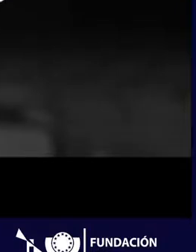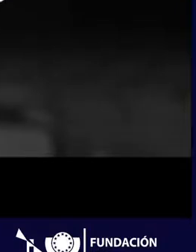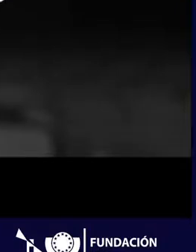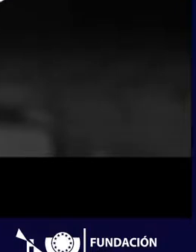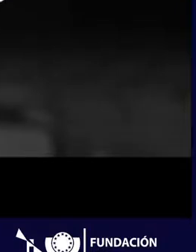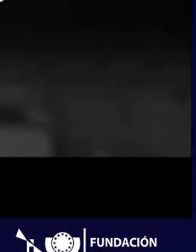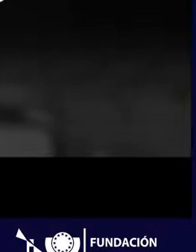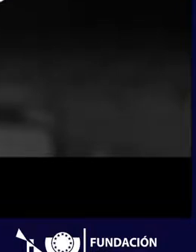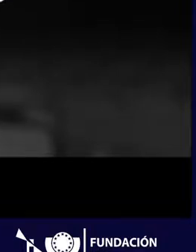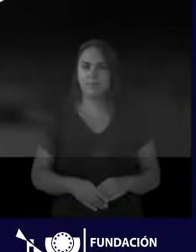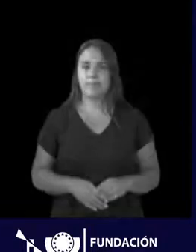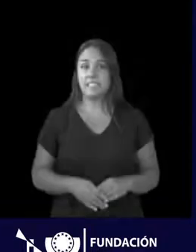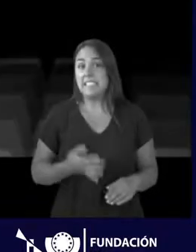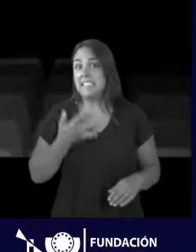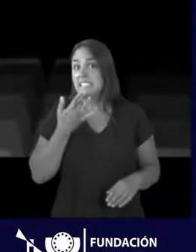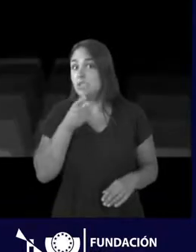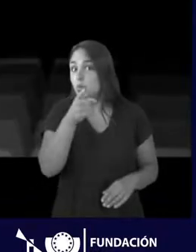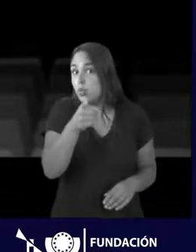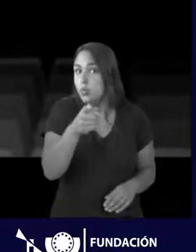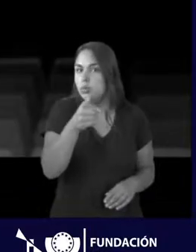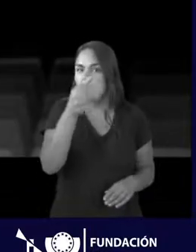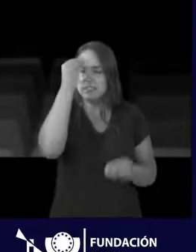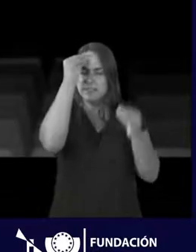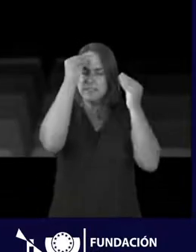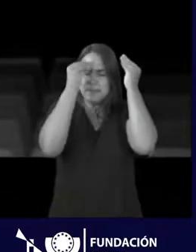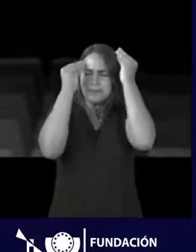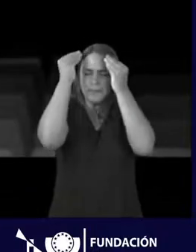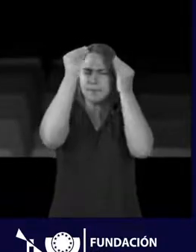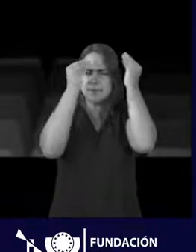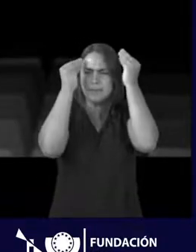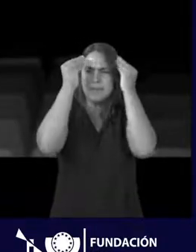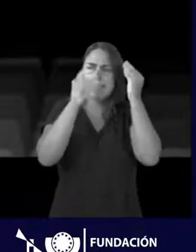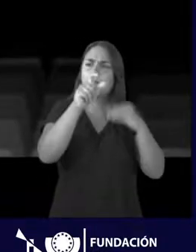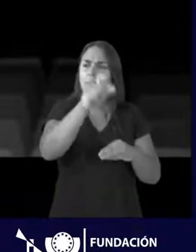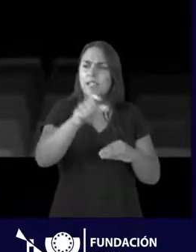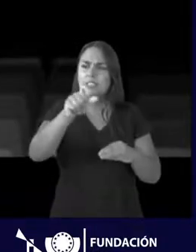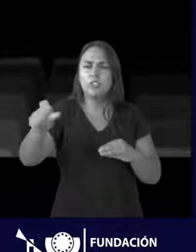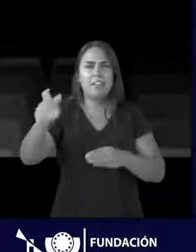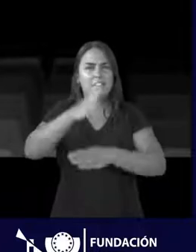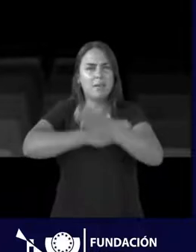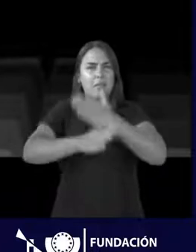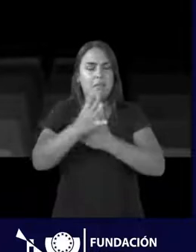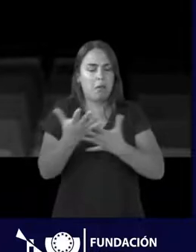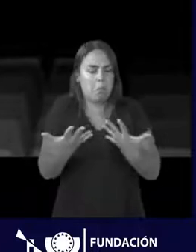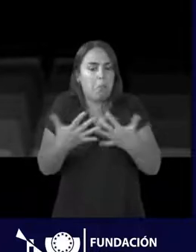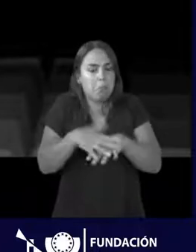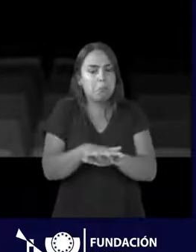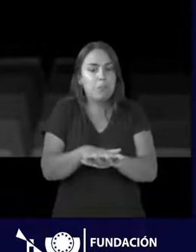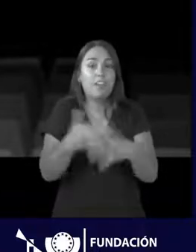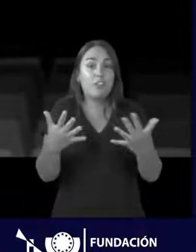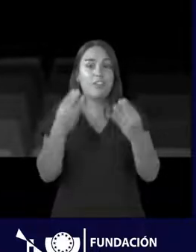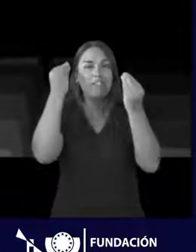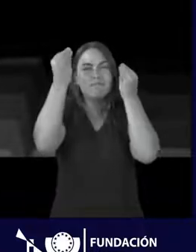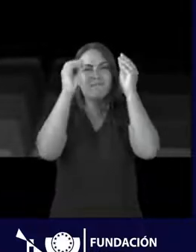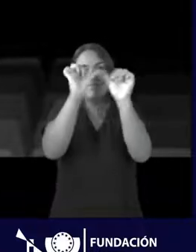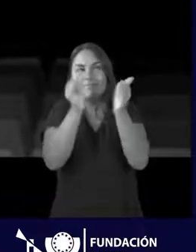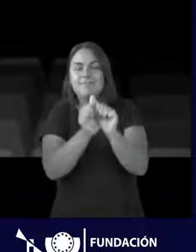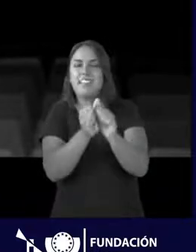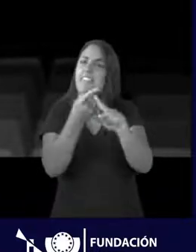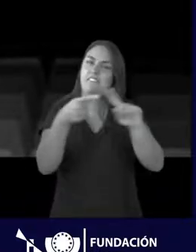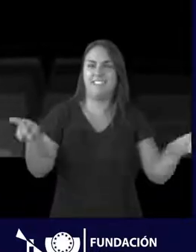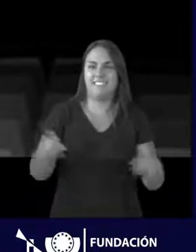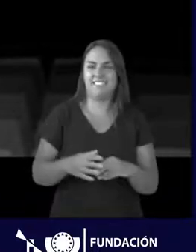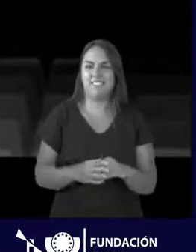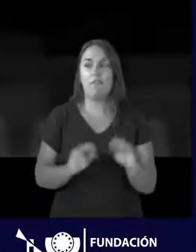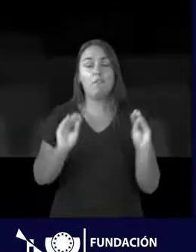Barreras si tú eh tienes en tu mente incluidas a las personas que tienen discapacidad tu forma